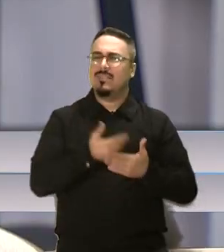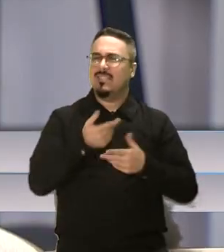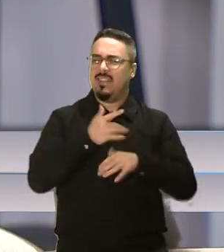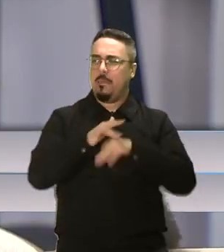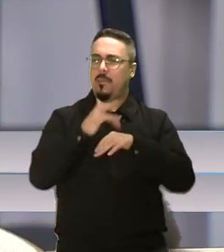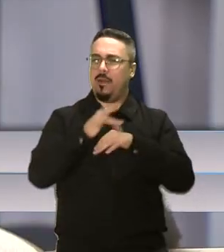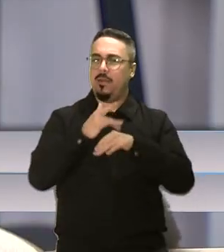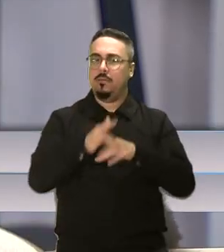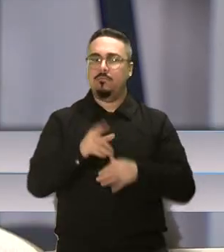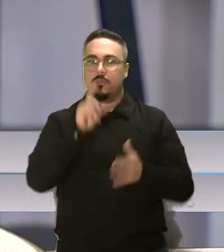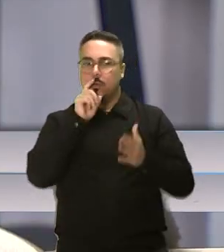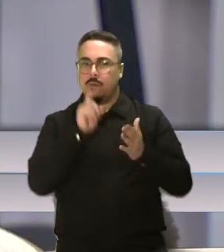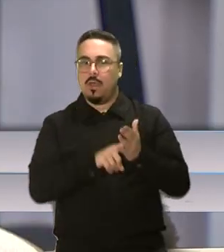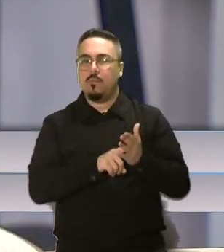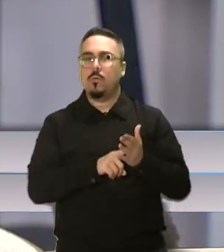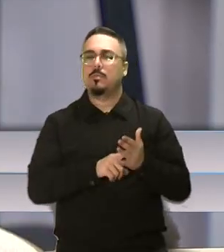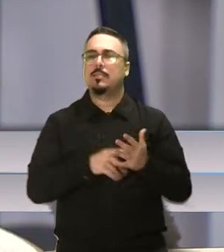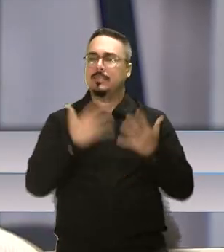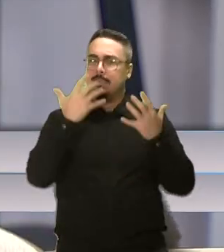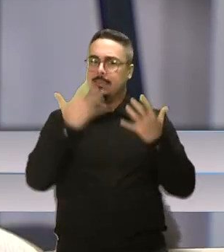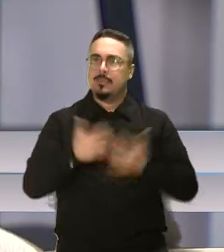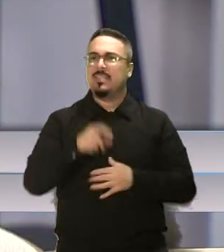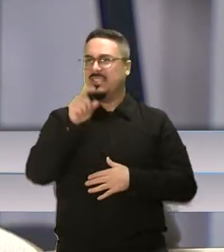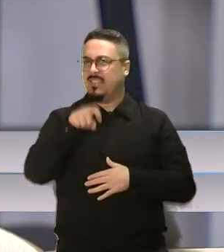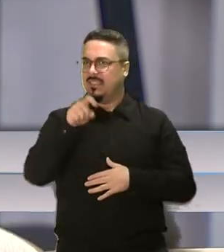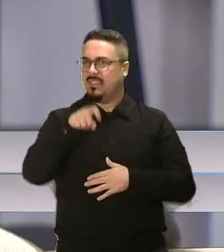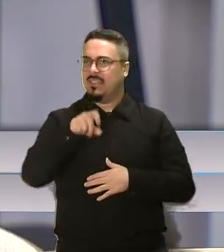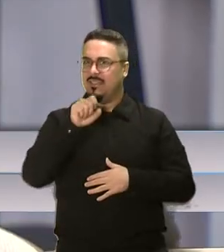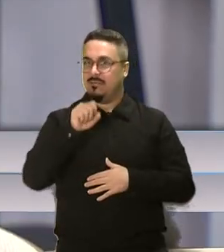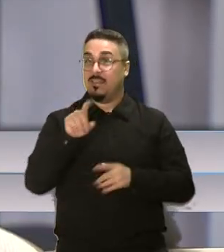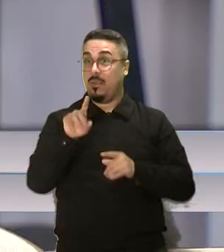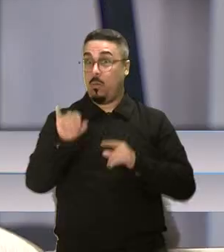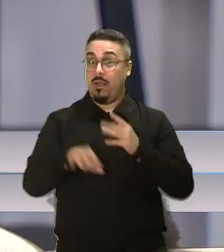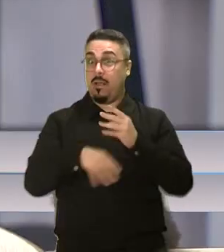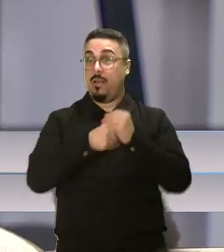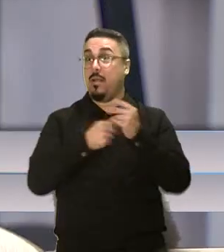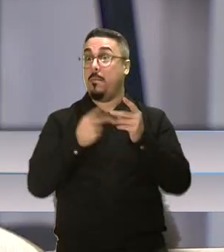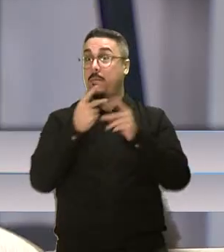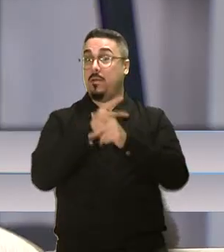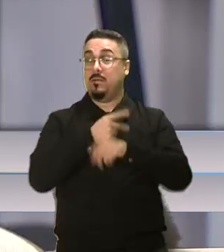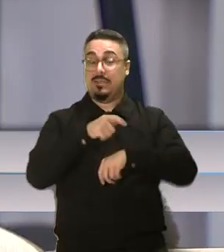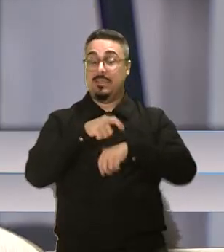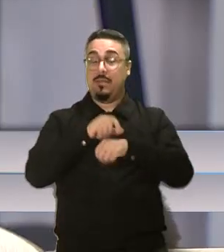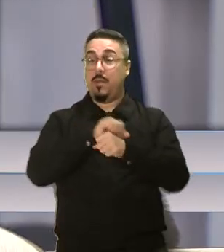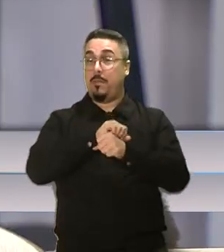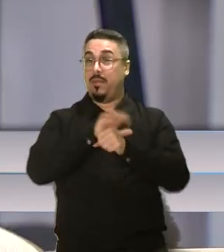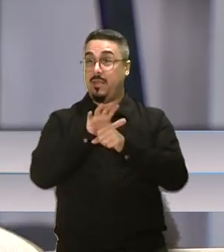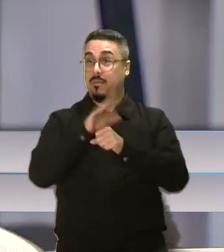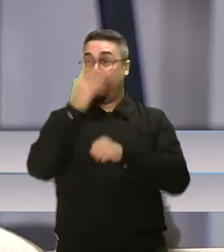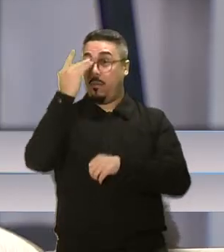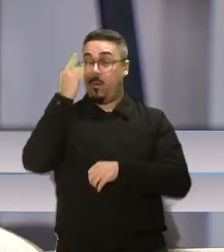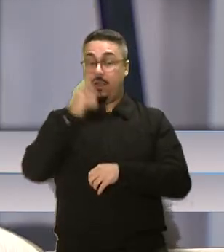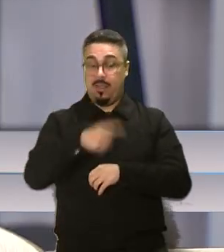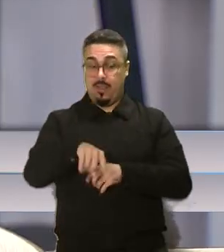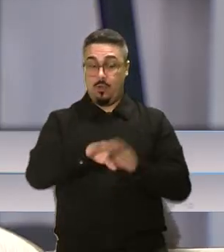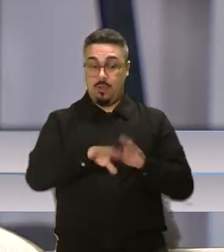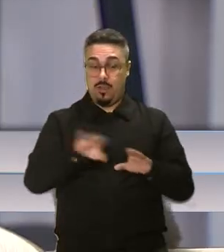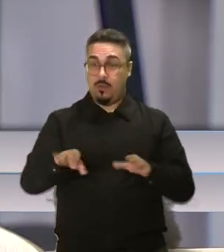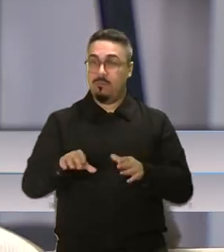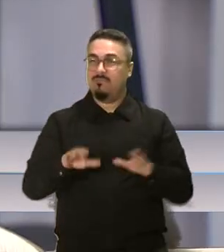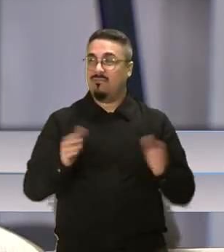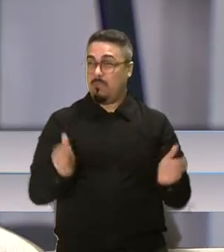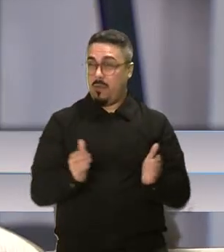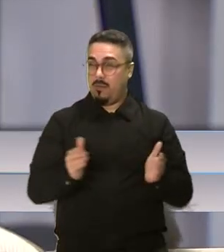tan grande que hay en estas edades y más en la pandemia porque fueron estos niños los más pequeños que se vieron afectados porque